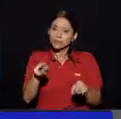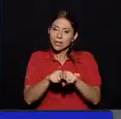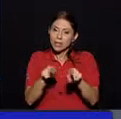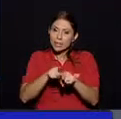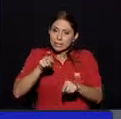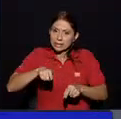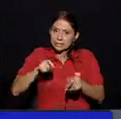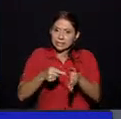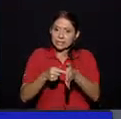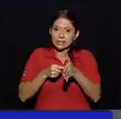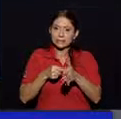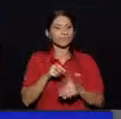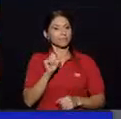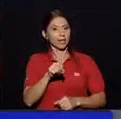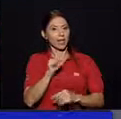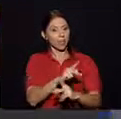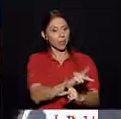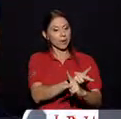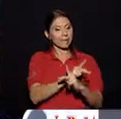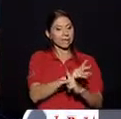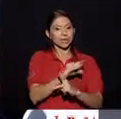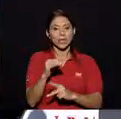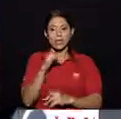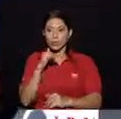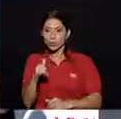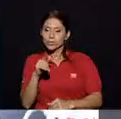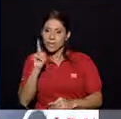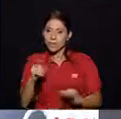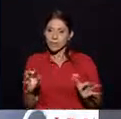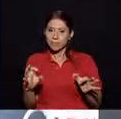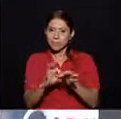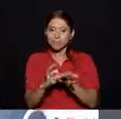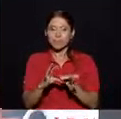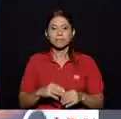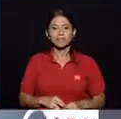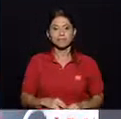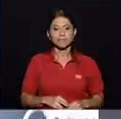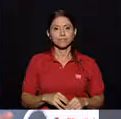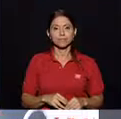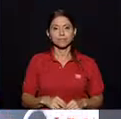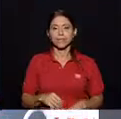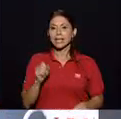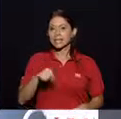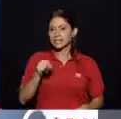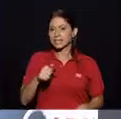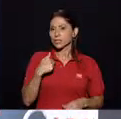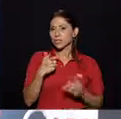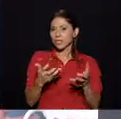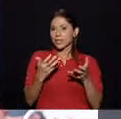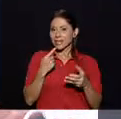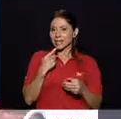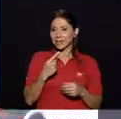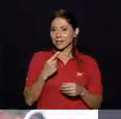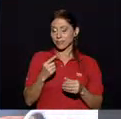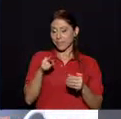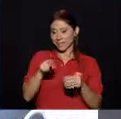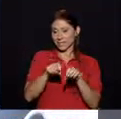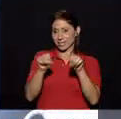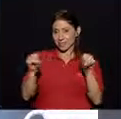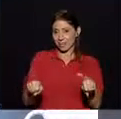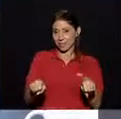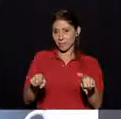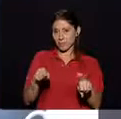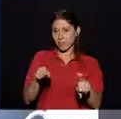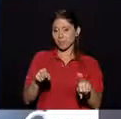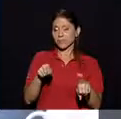problemas. Tiene una cabeza, como digo yo, que es el Consejo, y tiene unos pies, simbólicamente hablando, que son los subsistemas